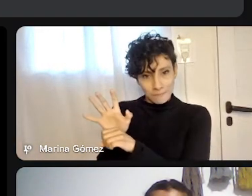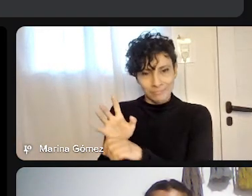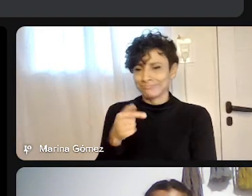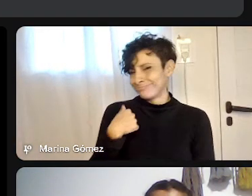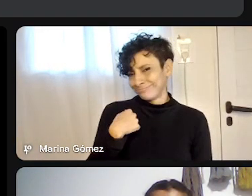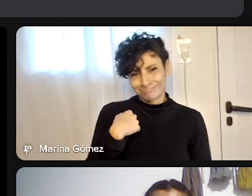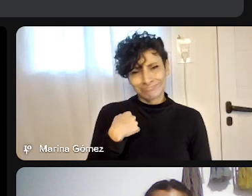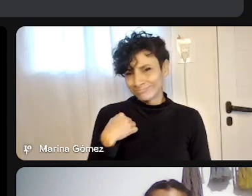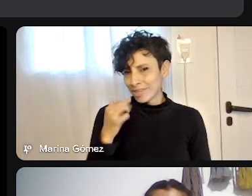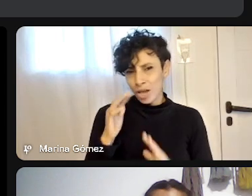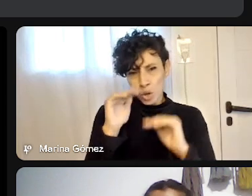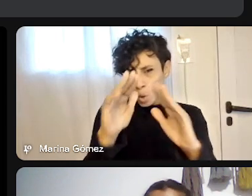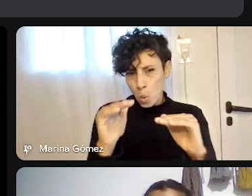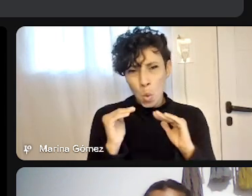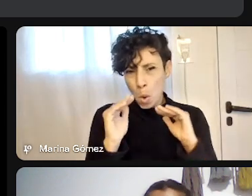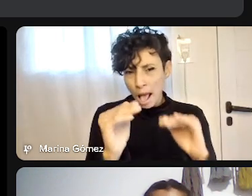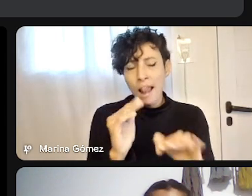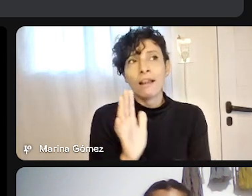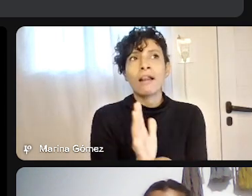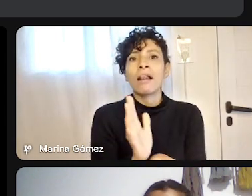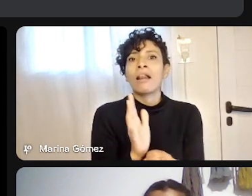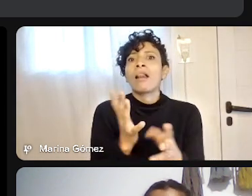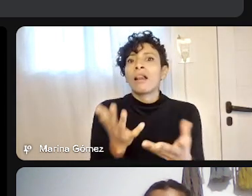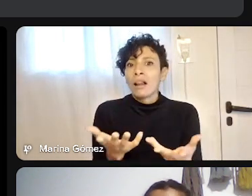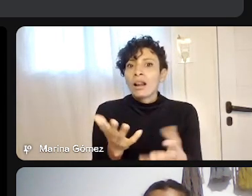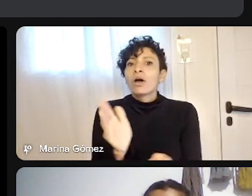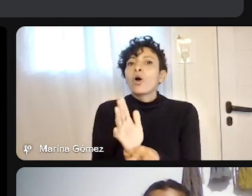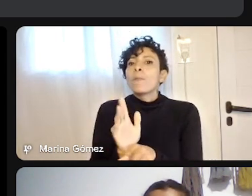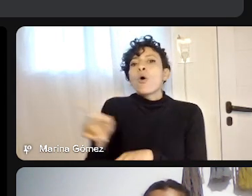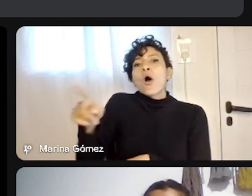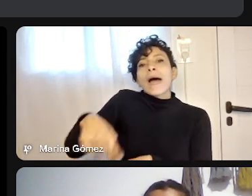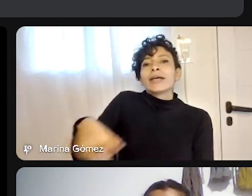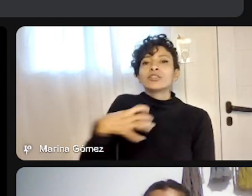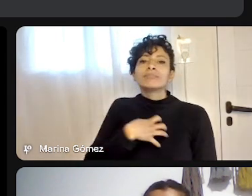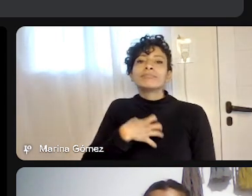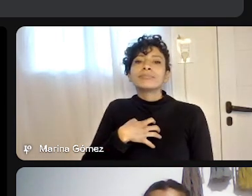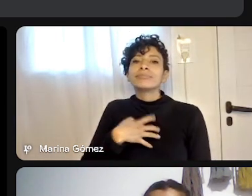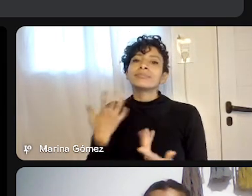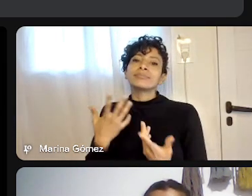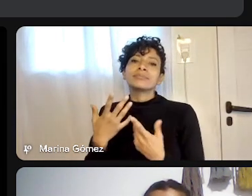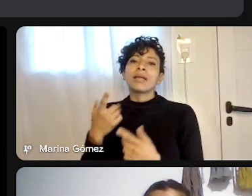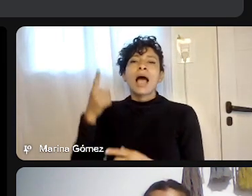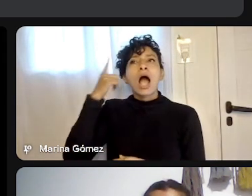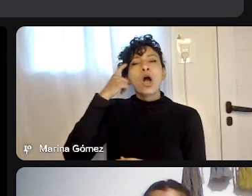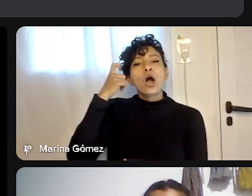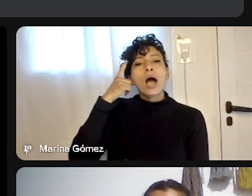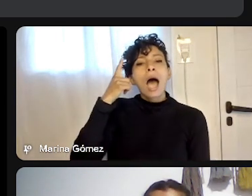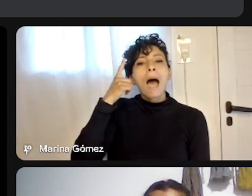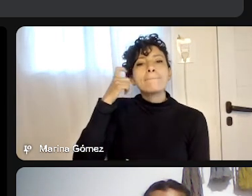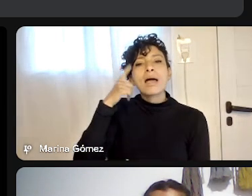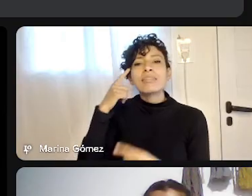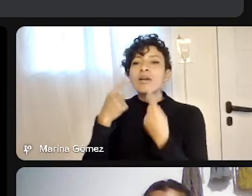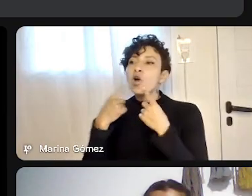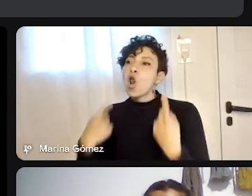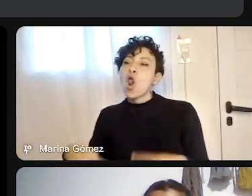también de que se aprenden los colores, aprenden negro negro, y se burlan,